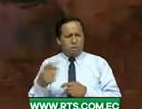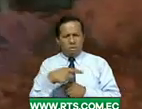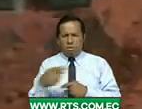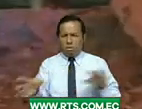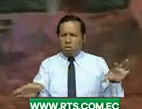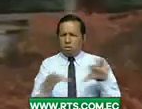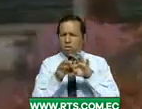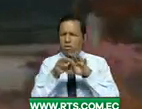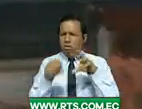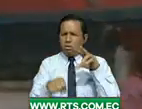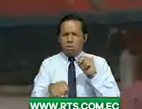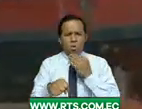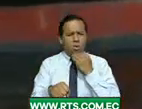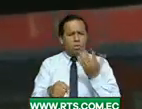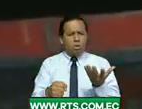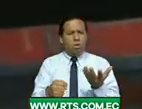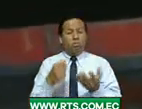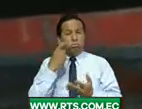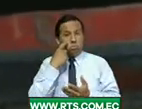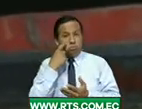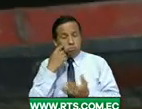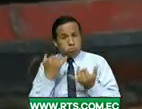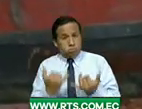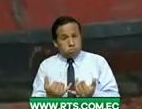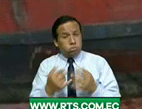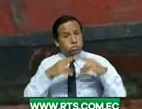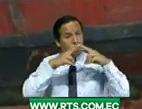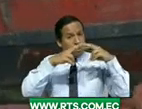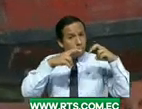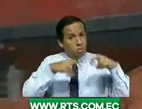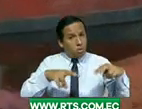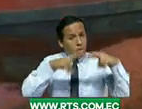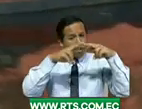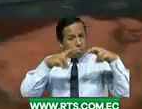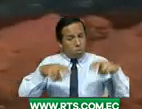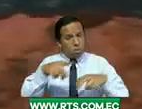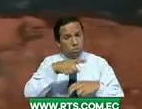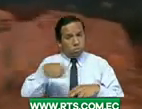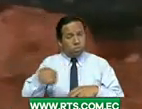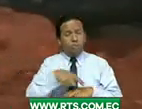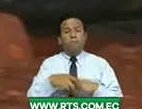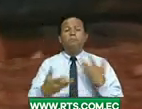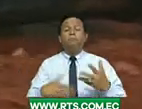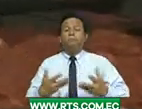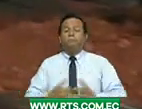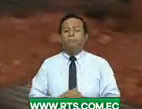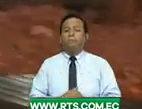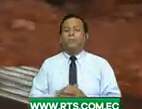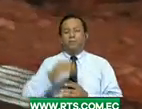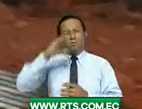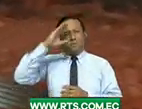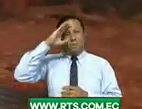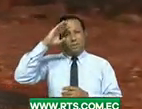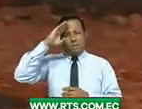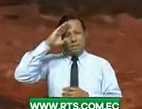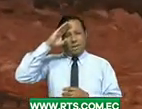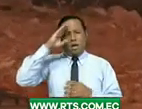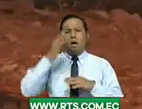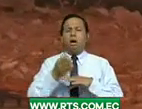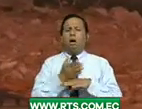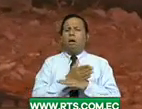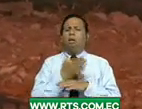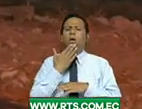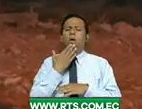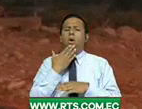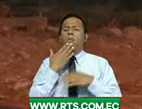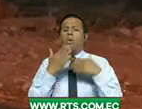de la Floresta 1. Por lo pronto estamos viendo las indagaciones que están llevándose a cabo por parte de la policía. Dentro de pocos minutos también